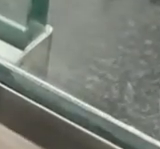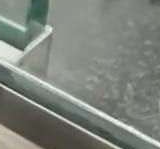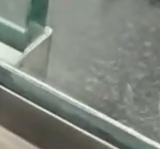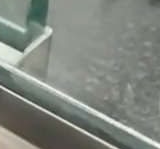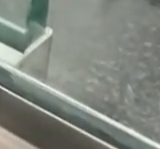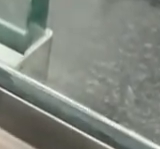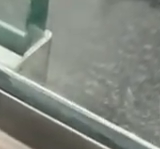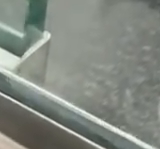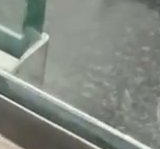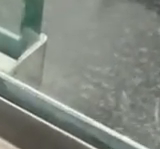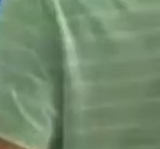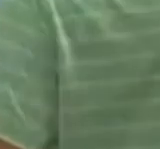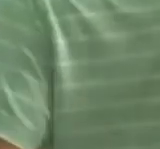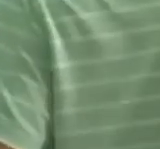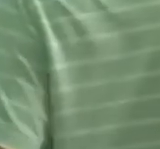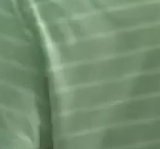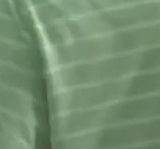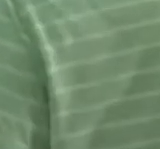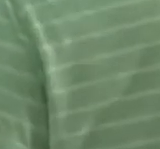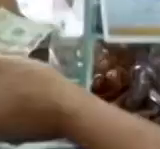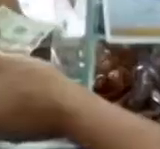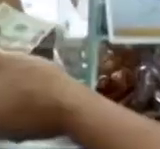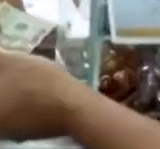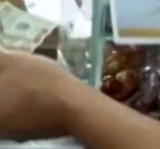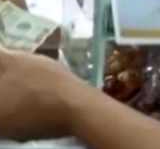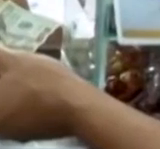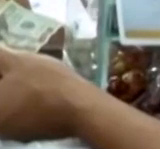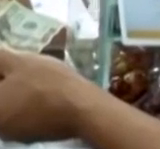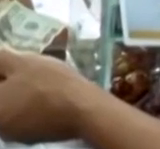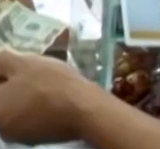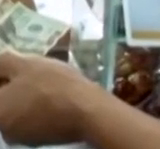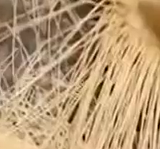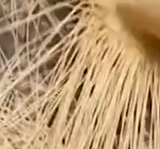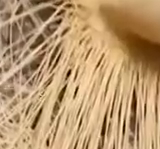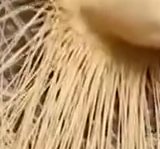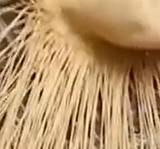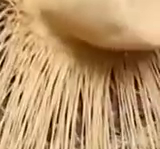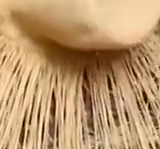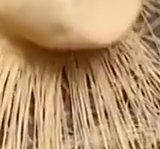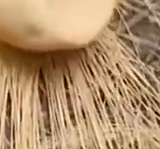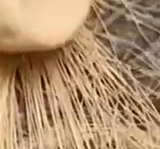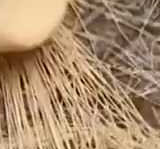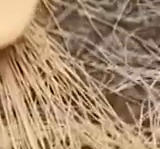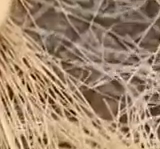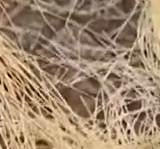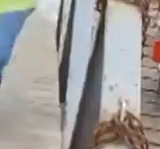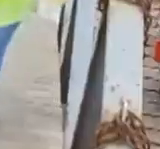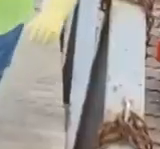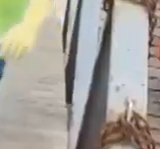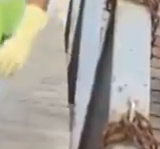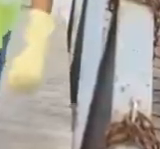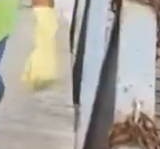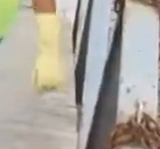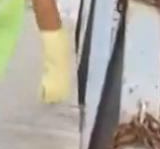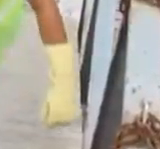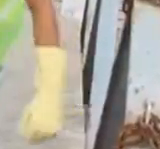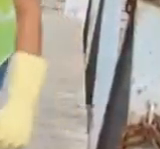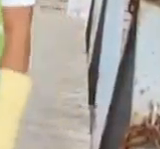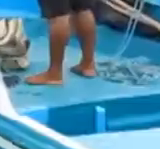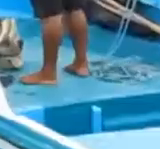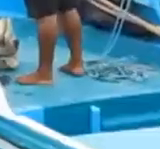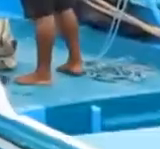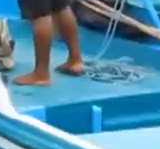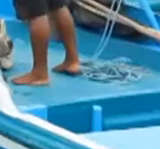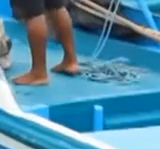embargo, lo importante de este incremento en la recaudación tributaria radica en la dinamización que existe en el sector productivo, lo que permite un